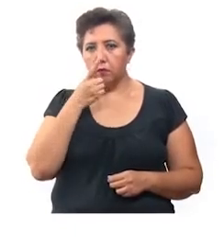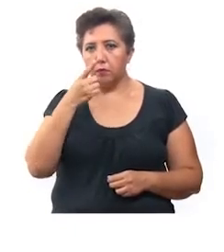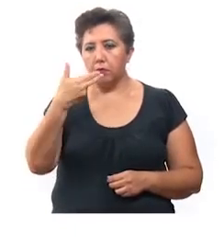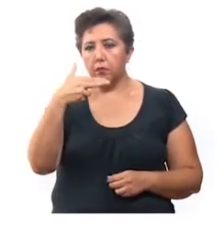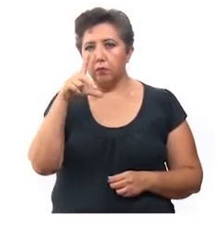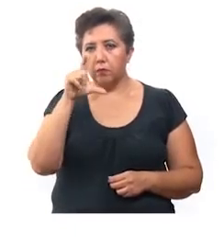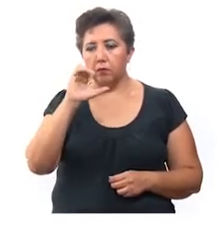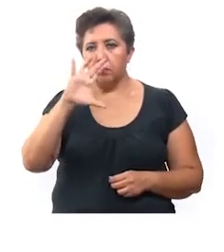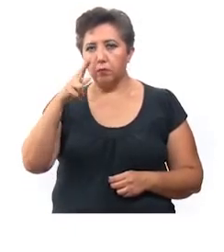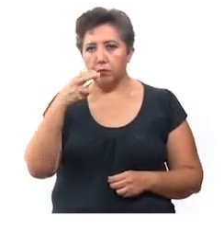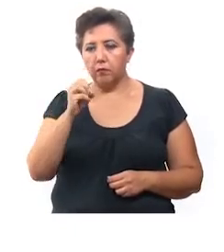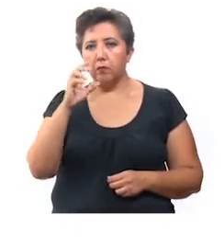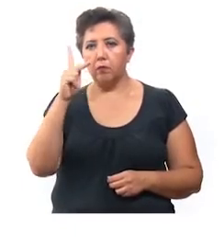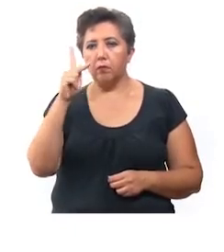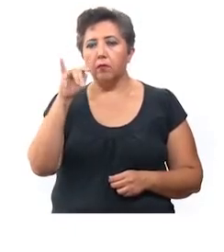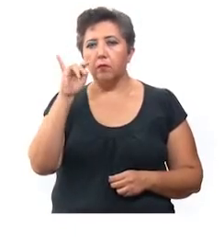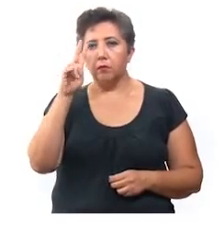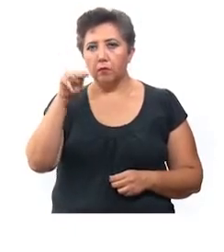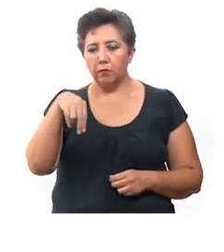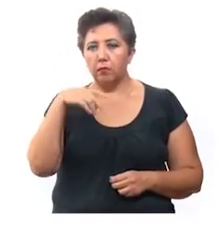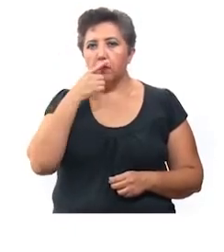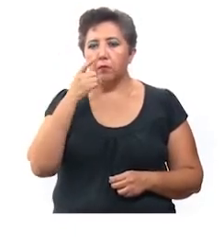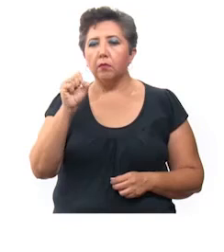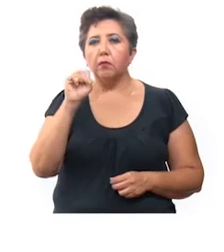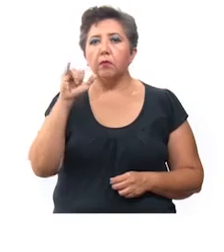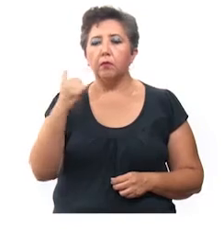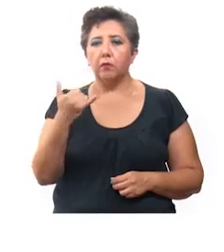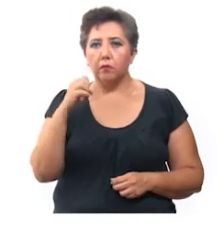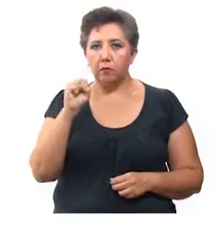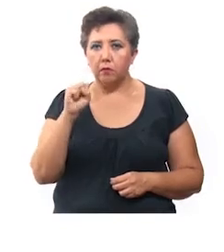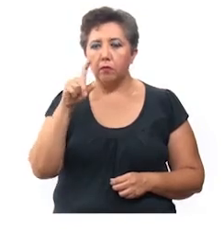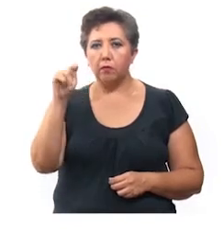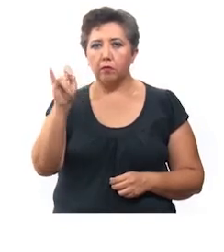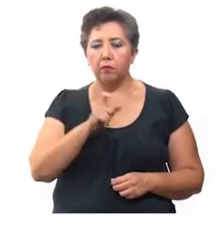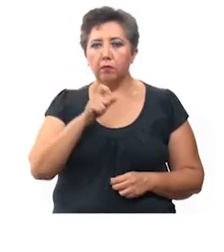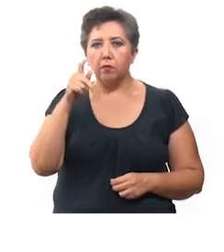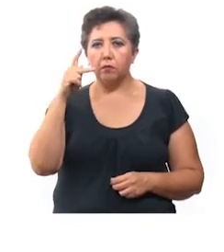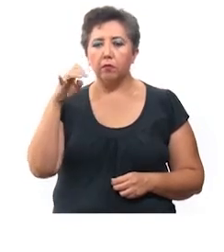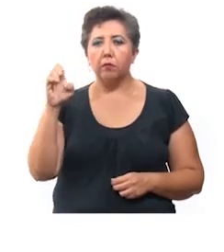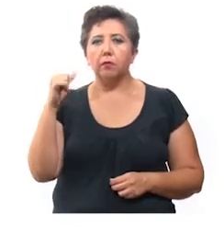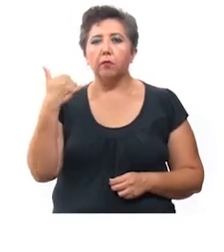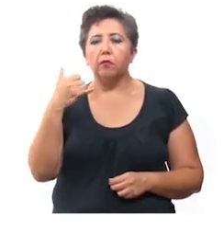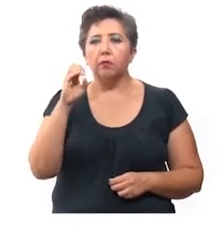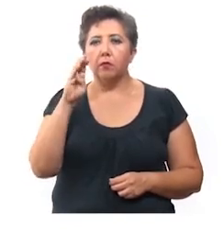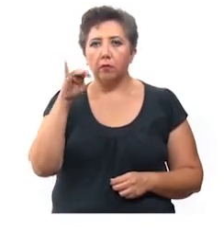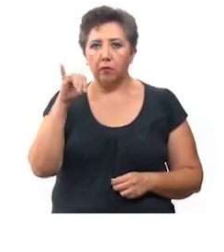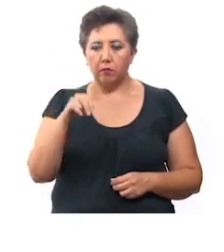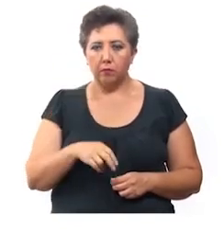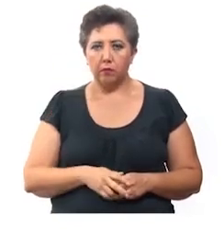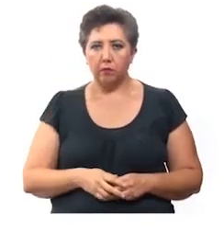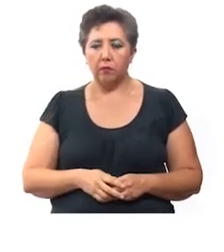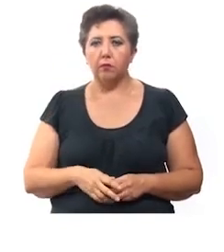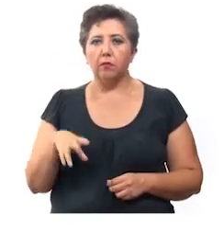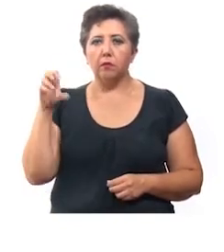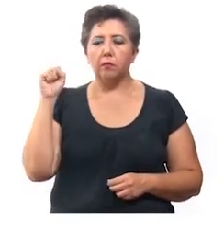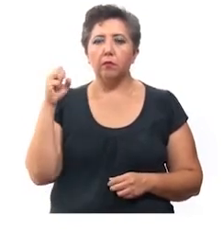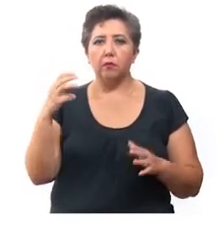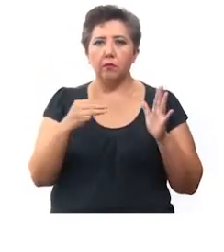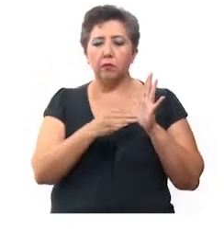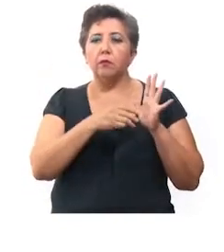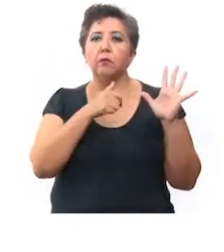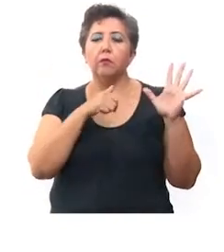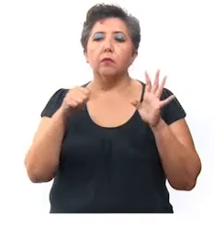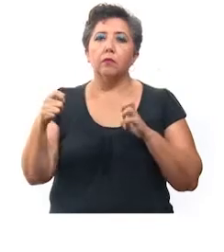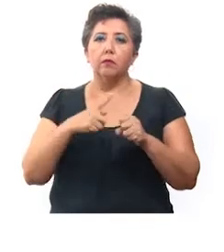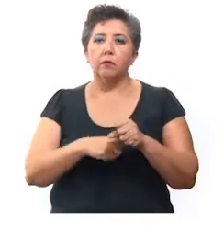Jalachó, Quinchil, Maní, Opichén, Seyé, Tequit, Tinum, Tixpehual, Tzucacab y Yobaín. De los